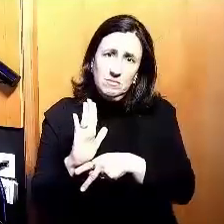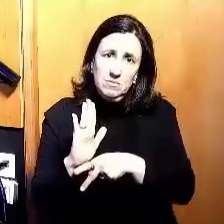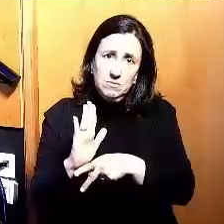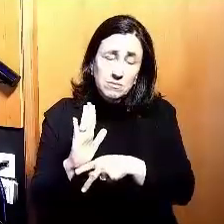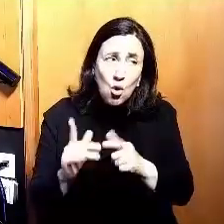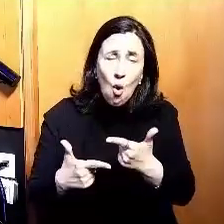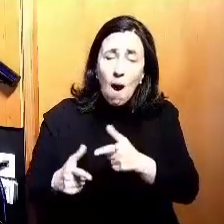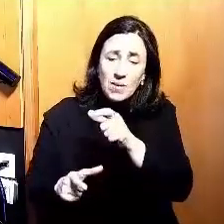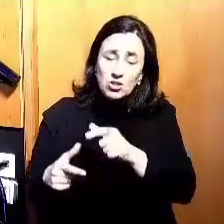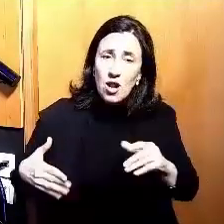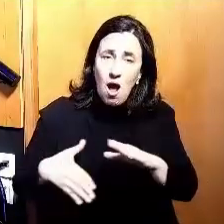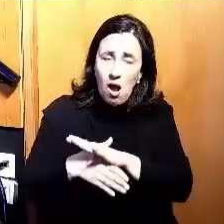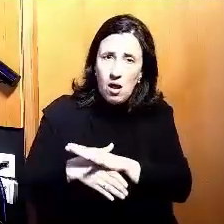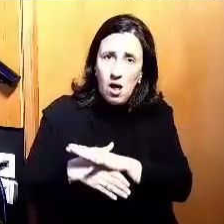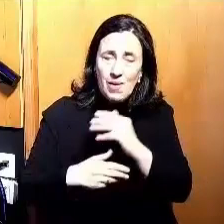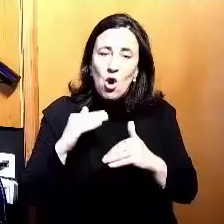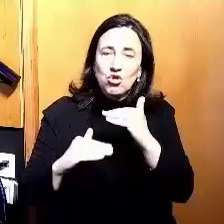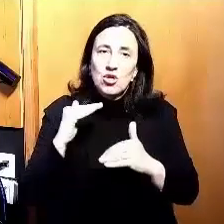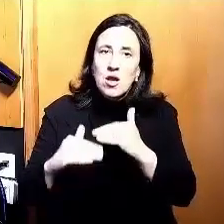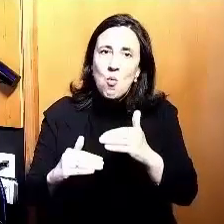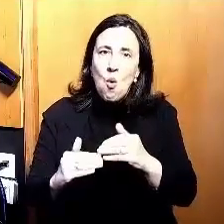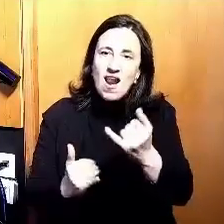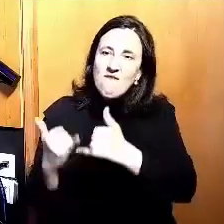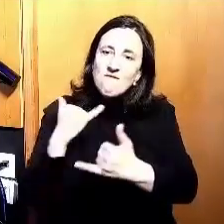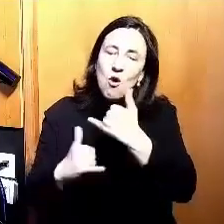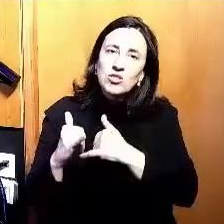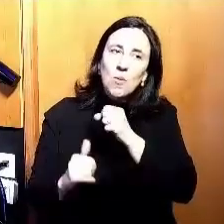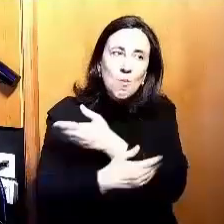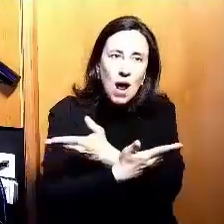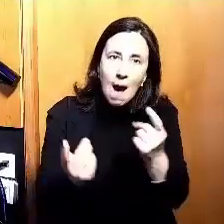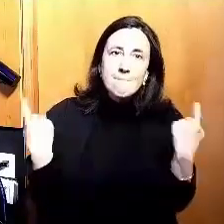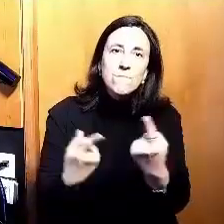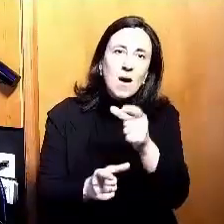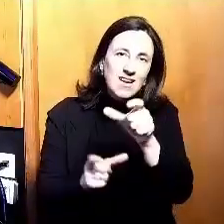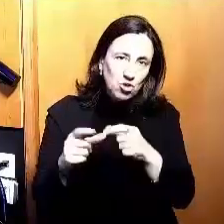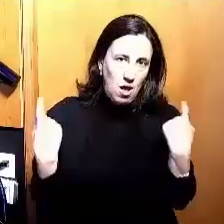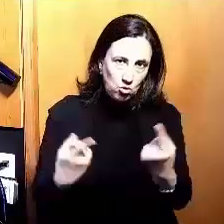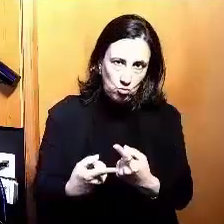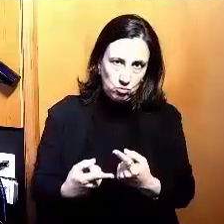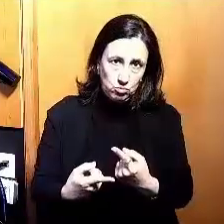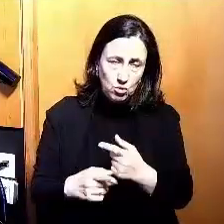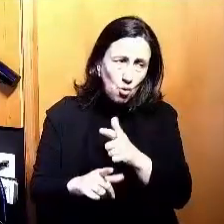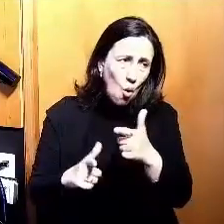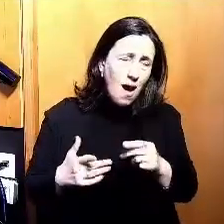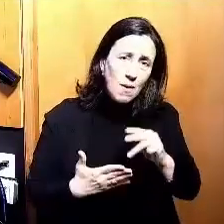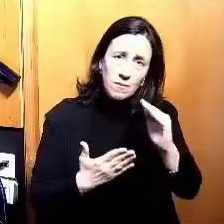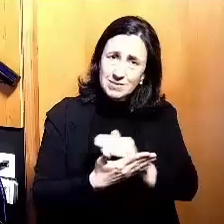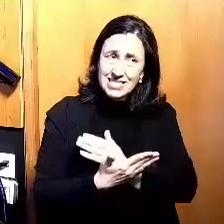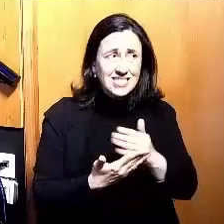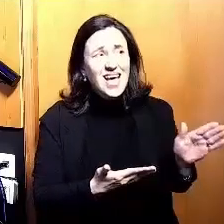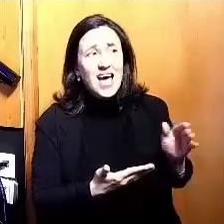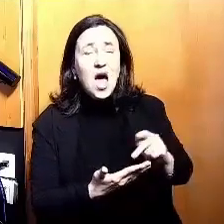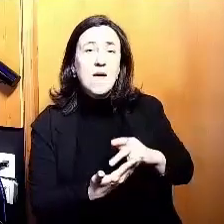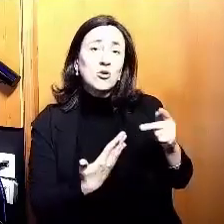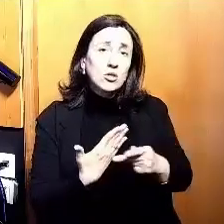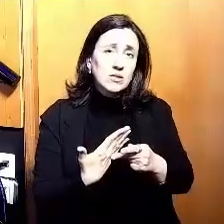contrapartes involucradas para llevar justamente la data a la ciudadanía. O sea, no más ese proyectito que se queda que tiene financiamiento y se queda